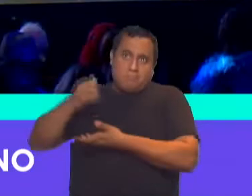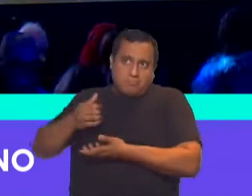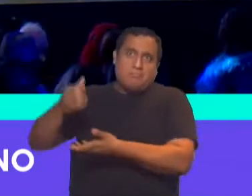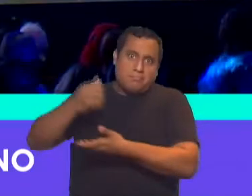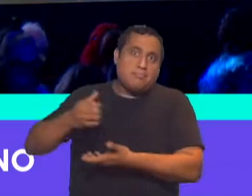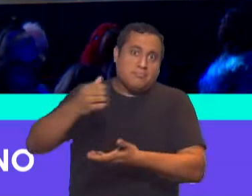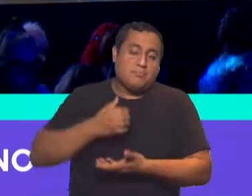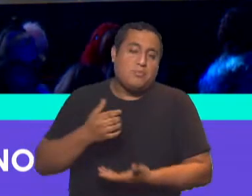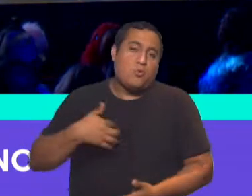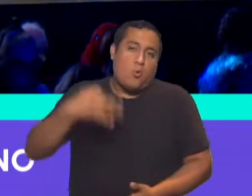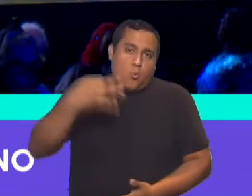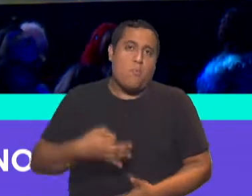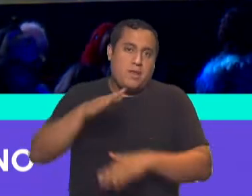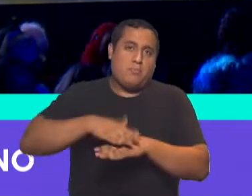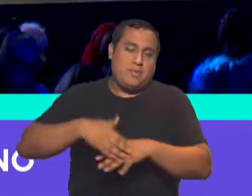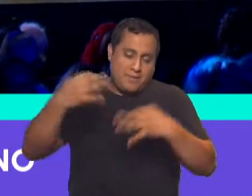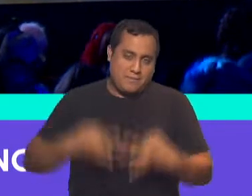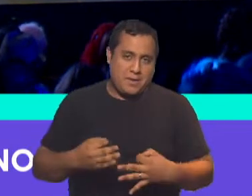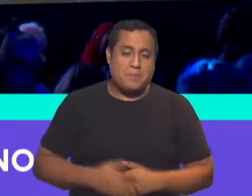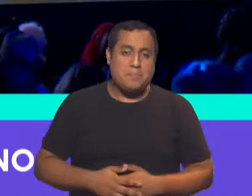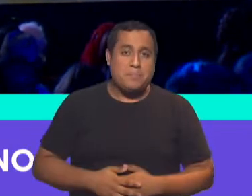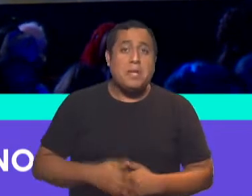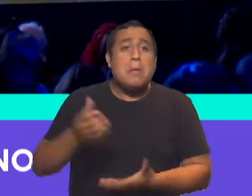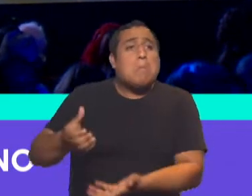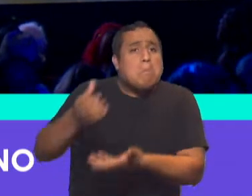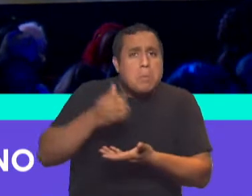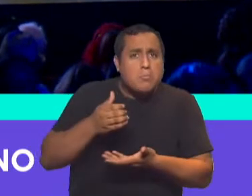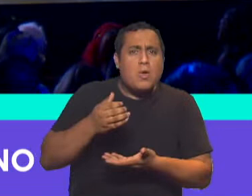fue cumplida. Este premio es especial para mí porque